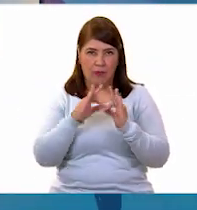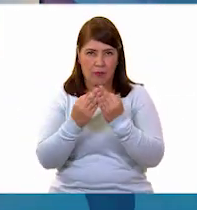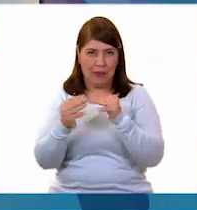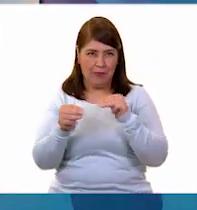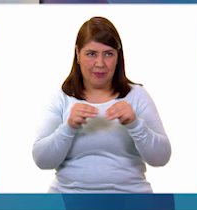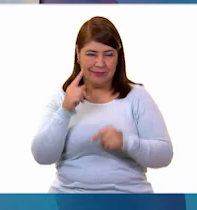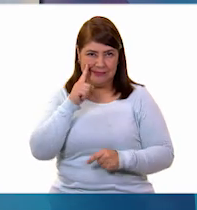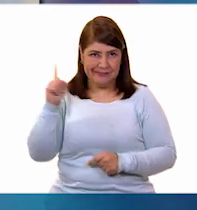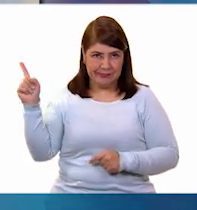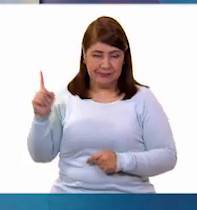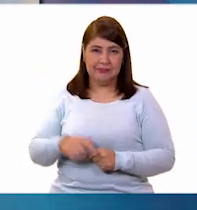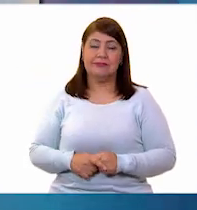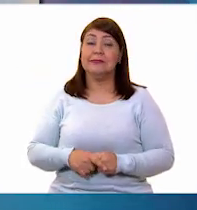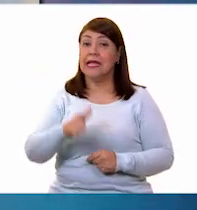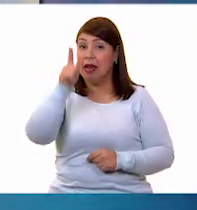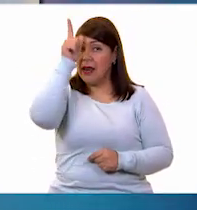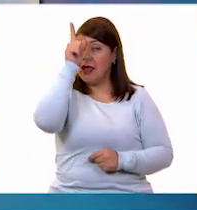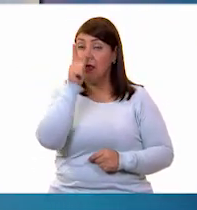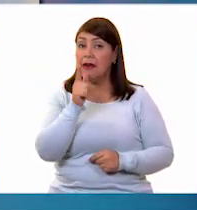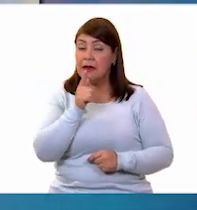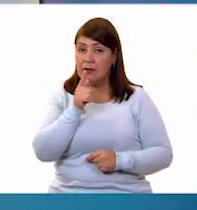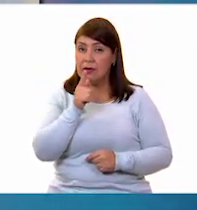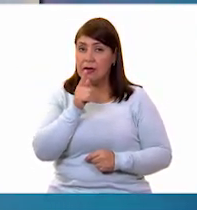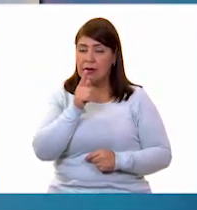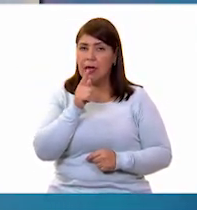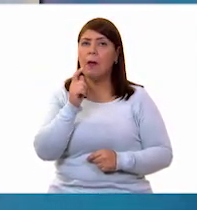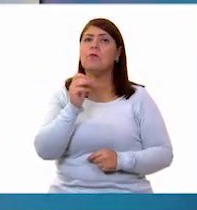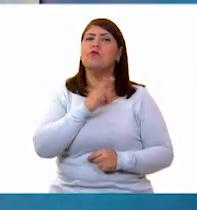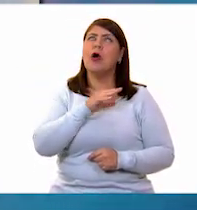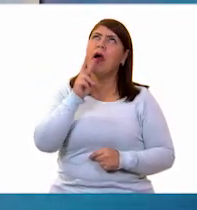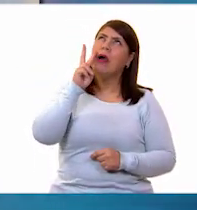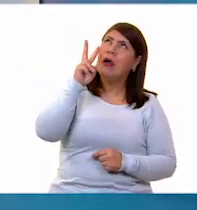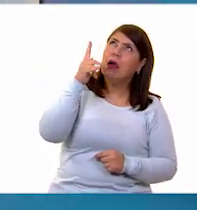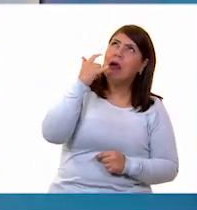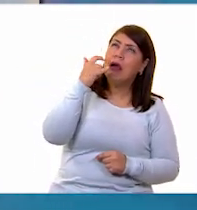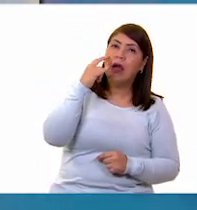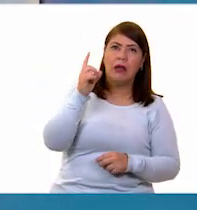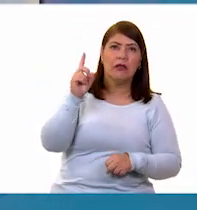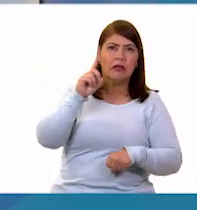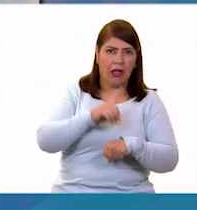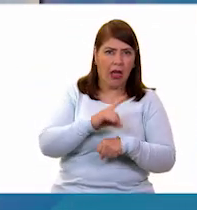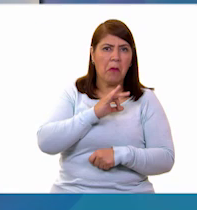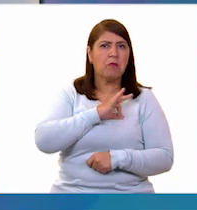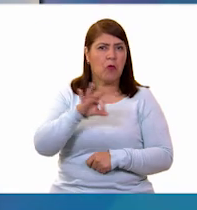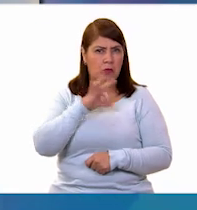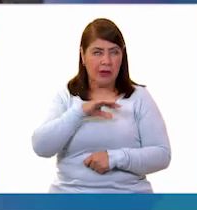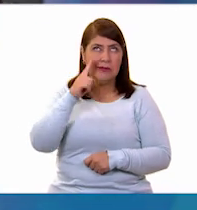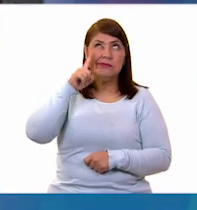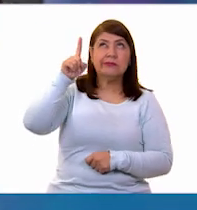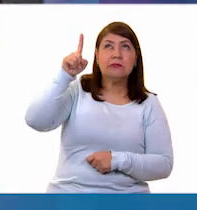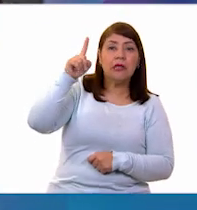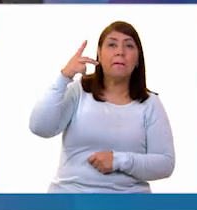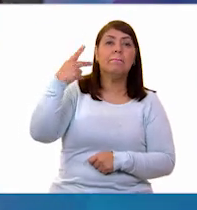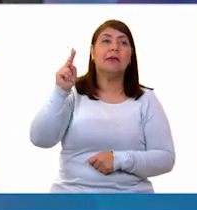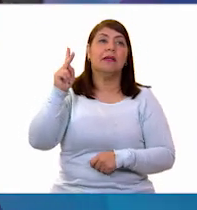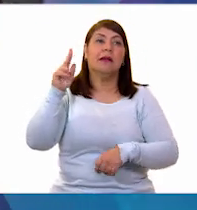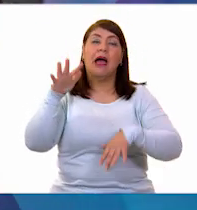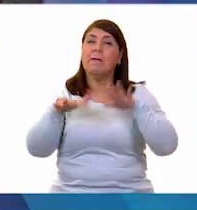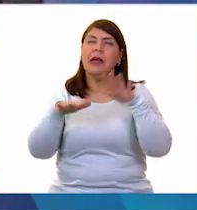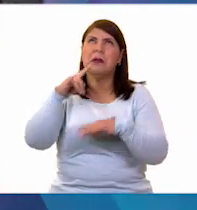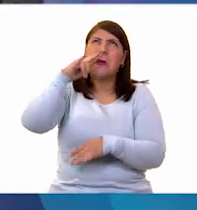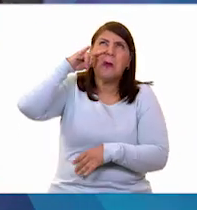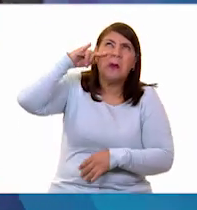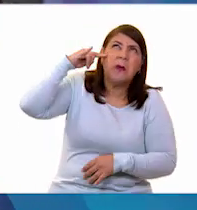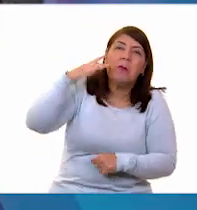A la Luna la podemos ver de día inclusive, si se fijan bien. Pero en ocasiones, si no la